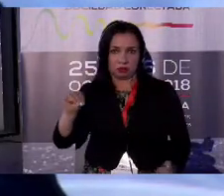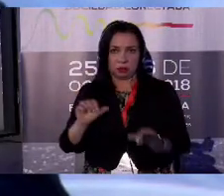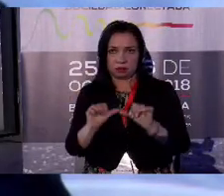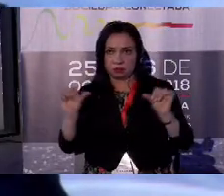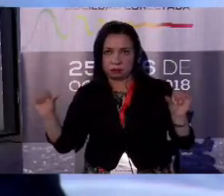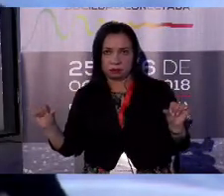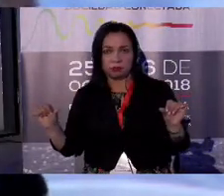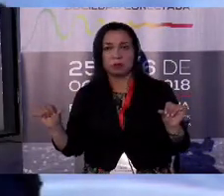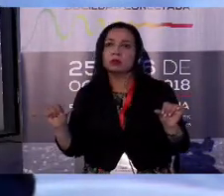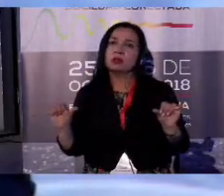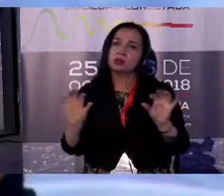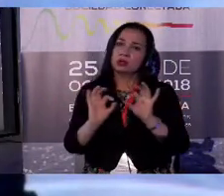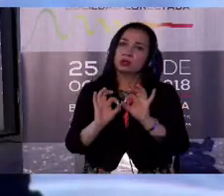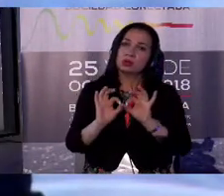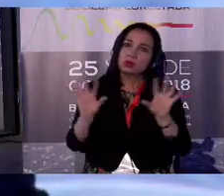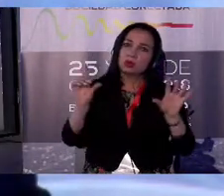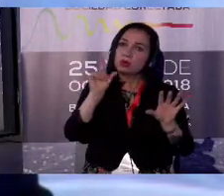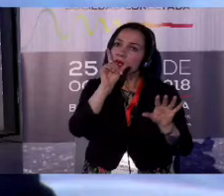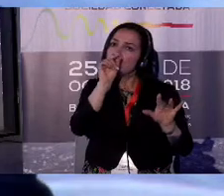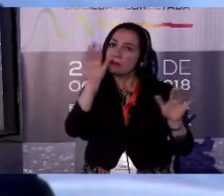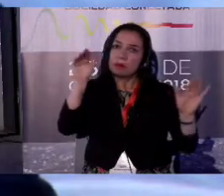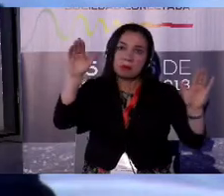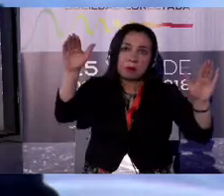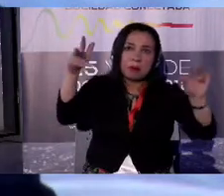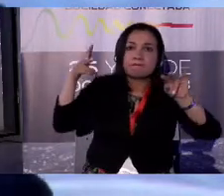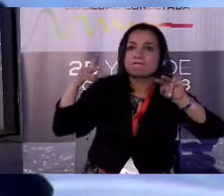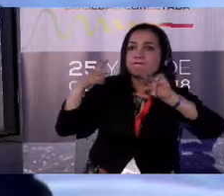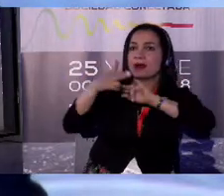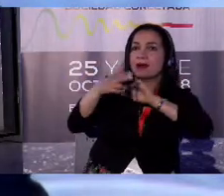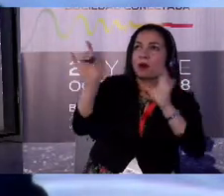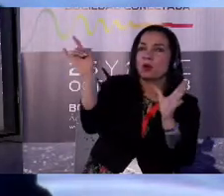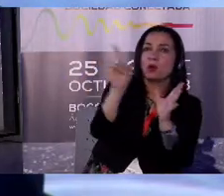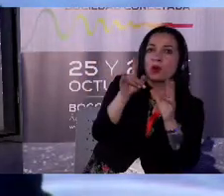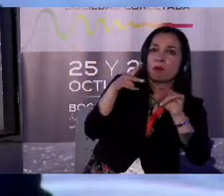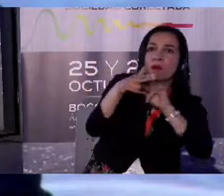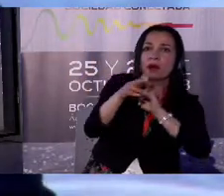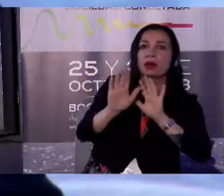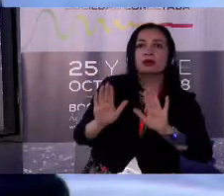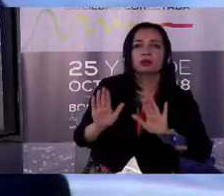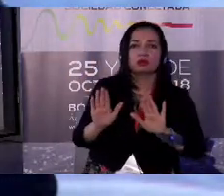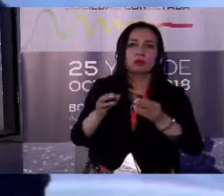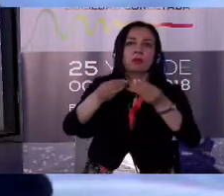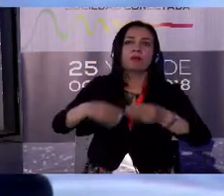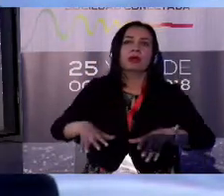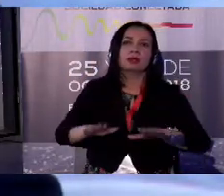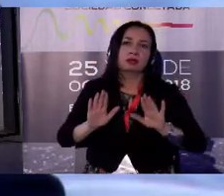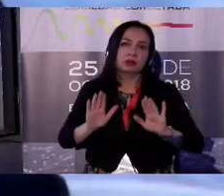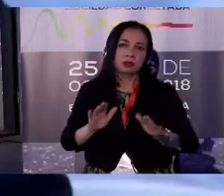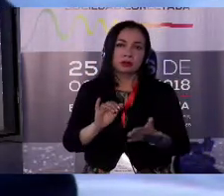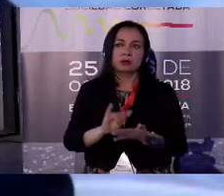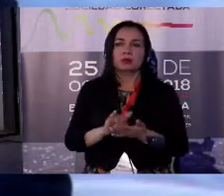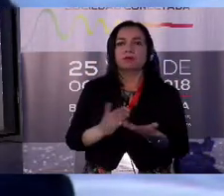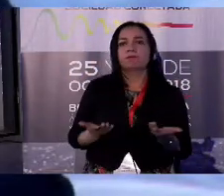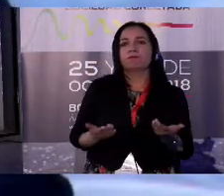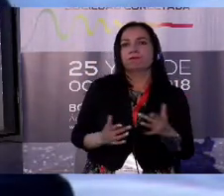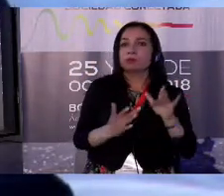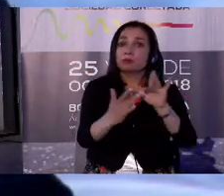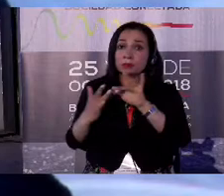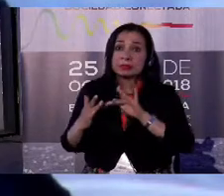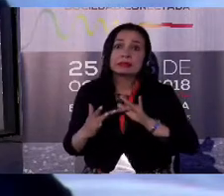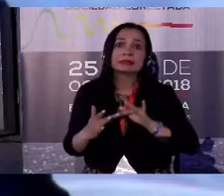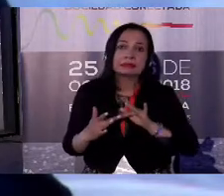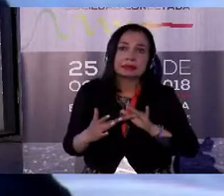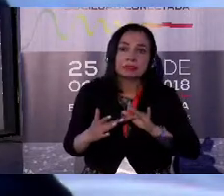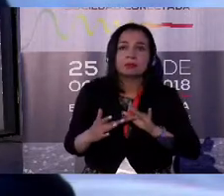con suerte, y va a pasar un pájaro y se corta la señal. Es decir, no es por eso es que no es para el consumer, puede ser para nosotros conectados, pero quizás vamos a tener que